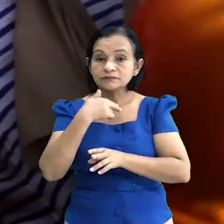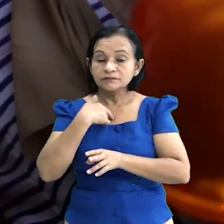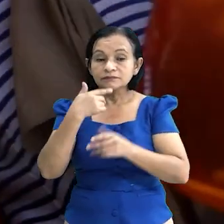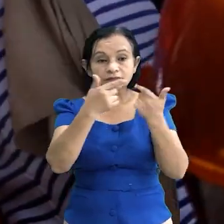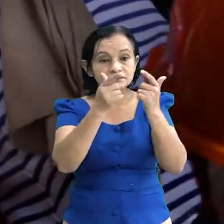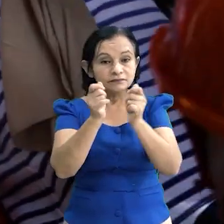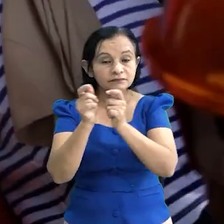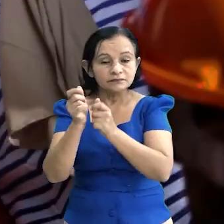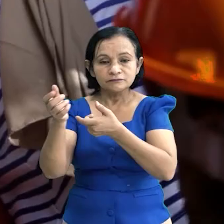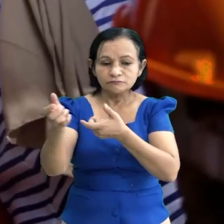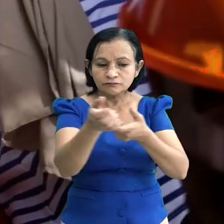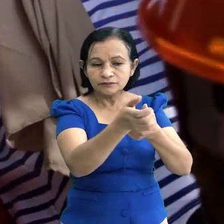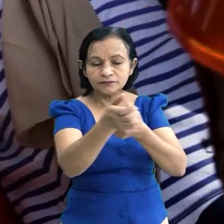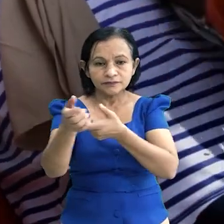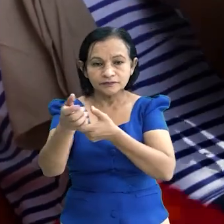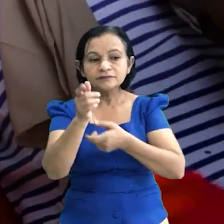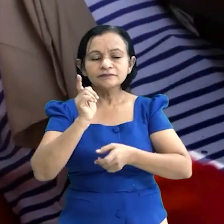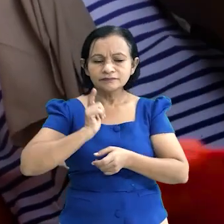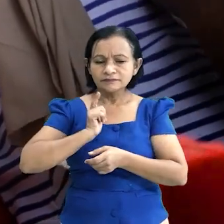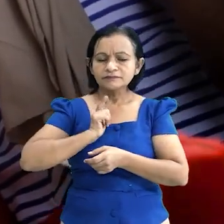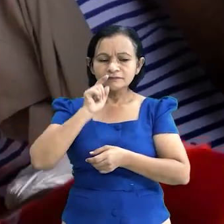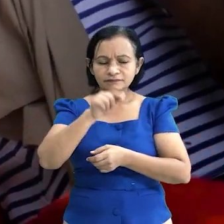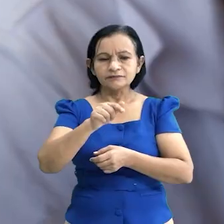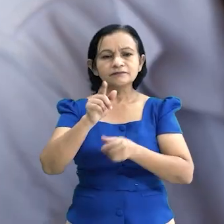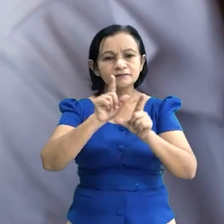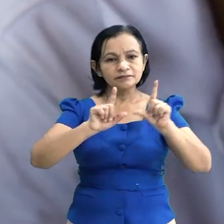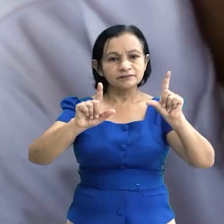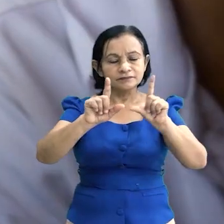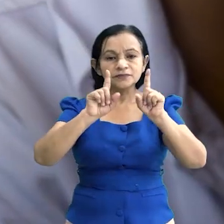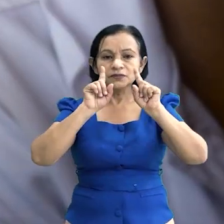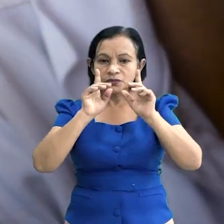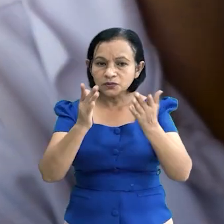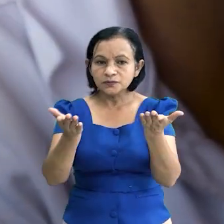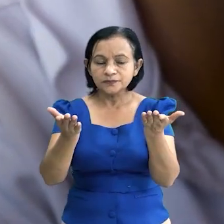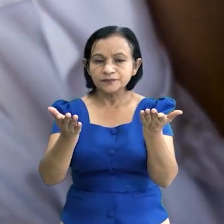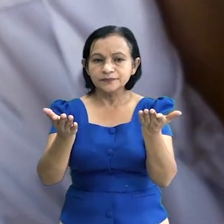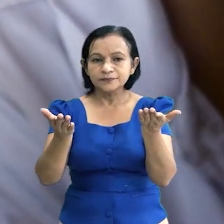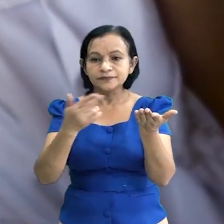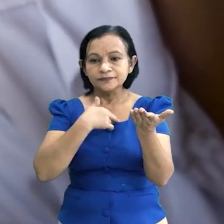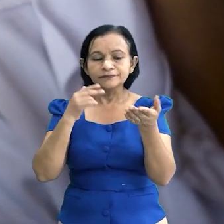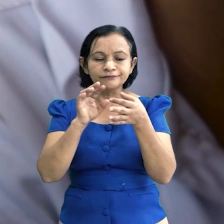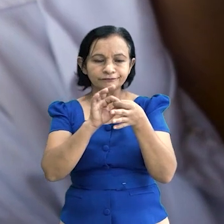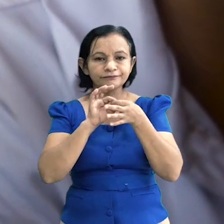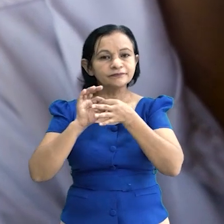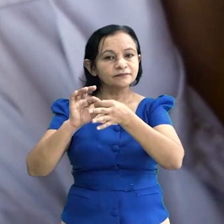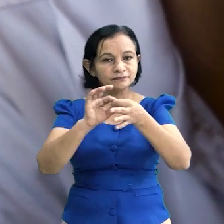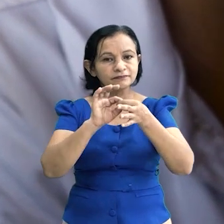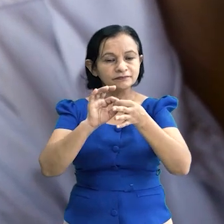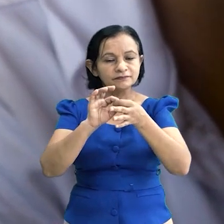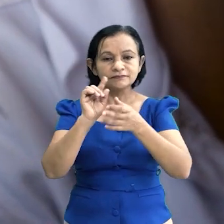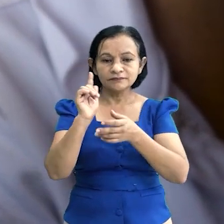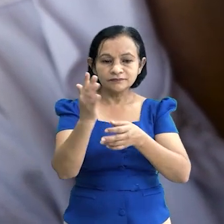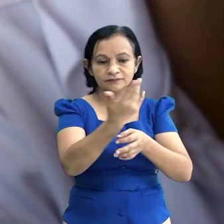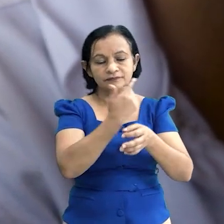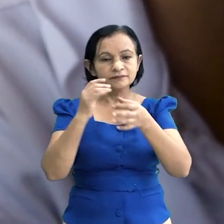brigada, estos bomberos que tenemos aquí en esta comunidad, con cuidado. Que estemos unidos entre